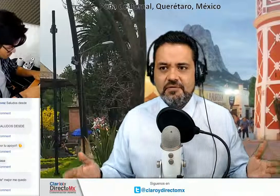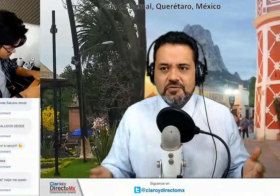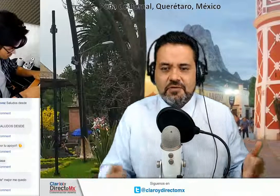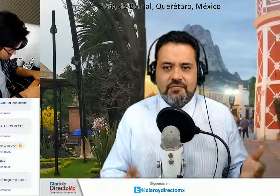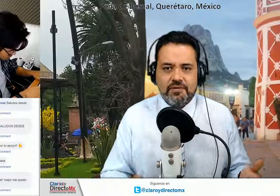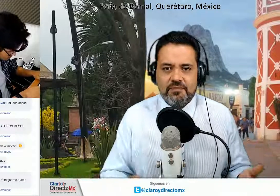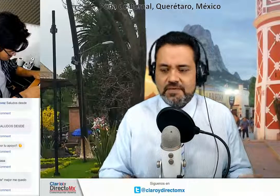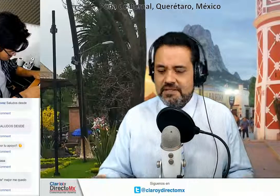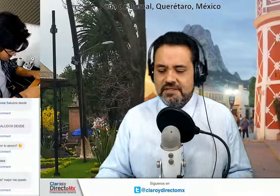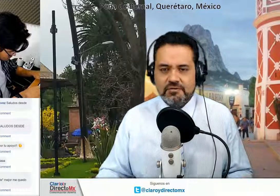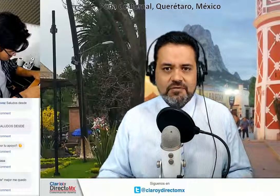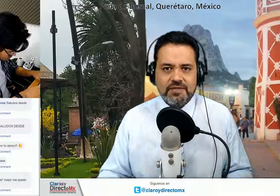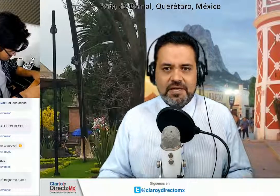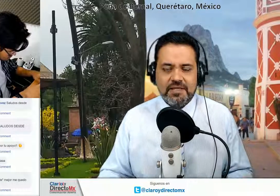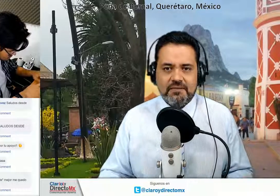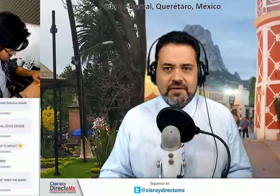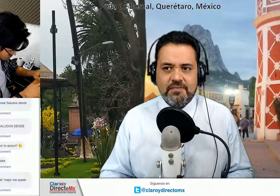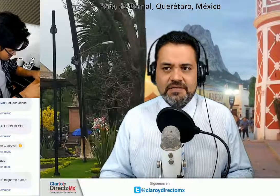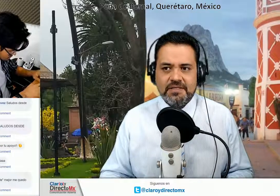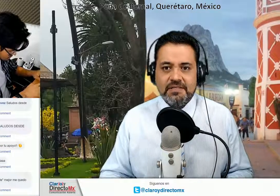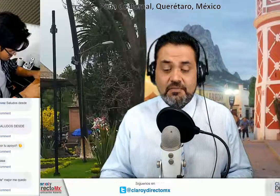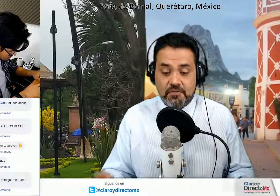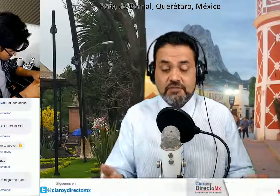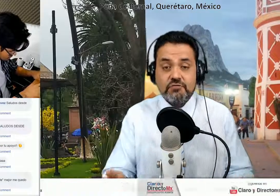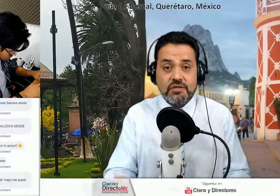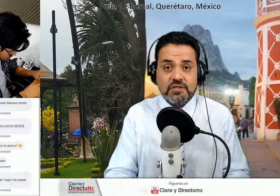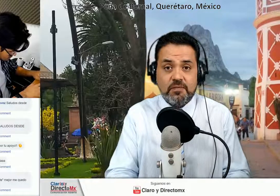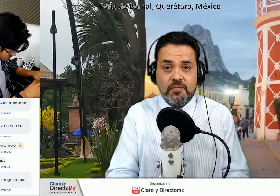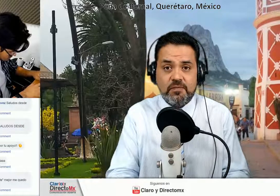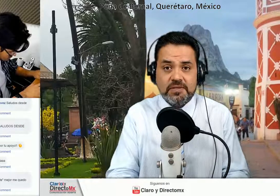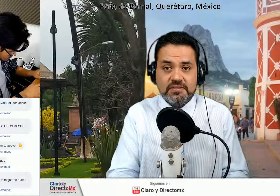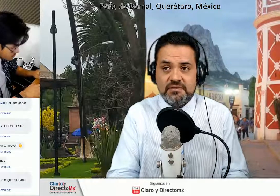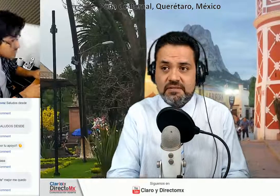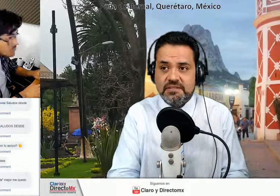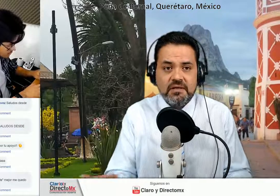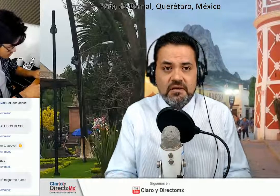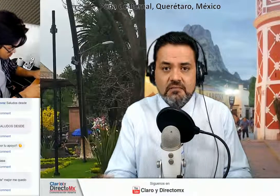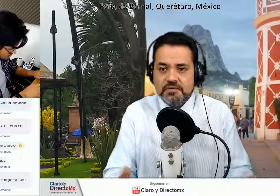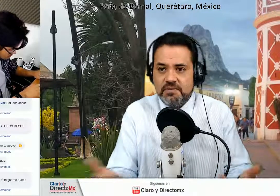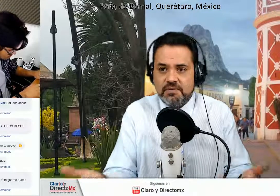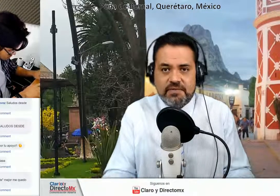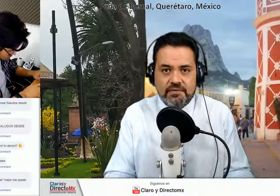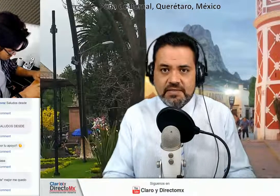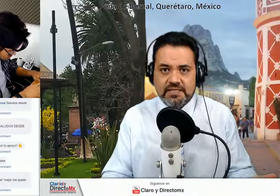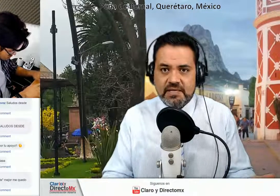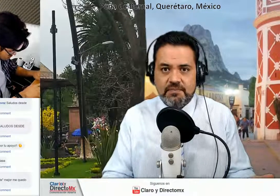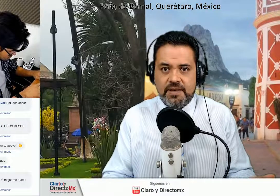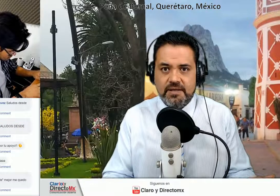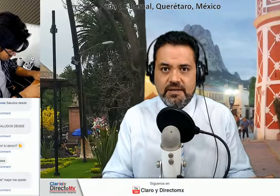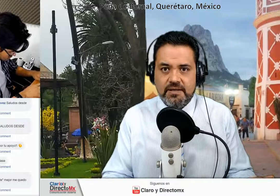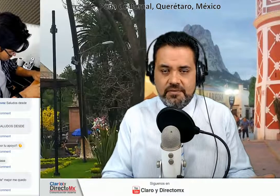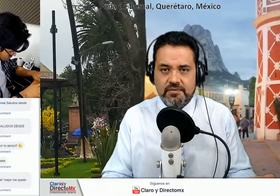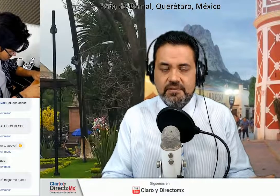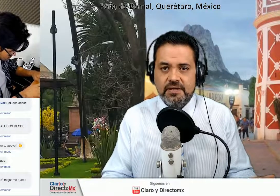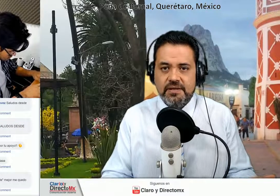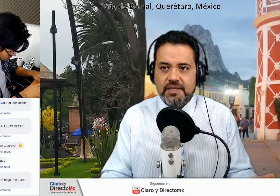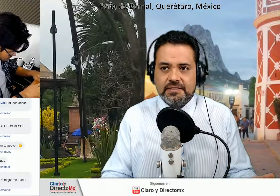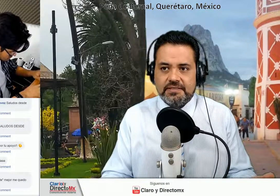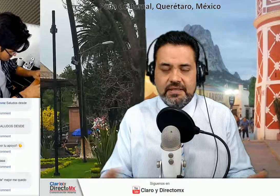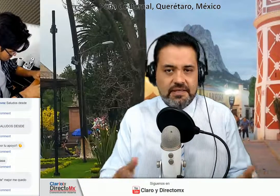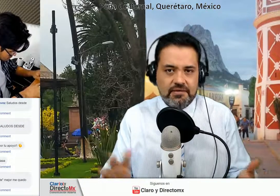uno son a favor del presidente otros son de crítica para el presidente pero ya escuchamos al propio presidente es decir pues simplemente vamos a discrepar no